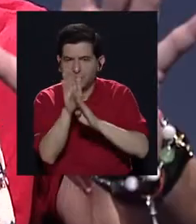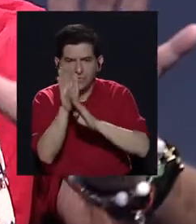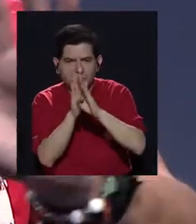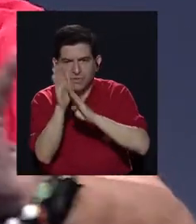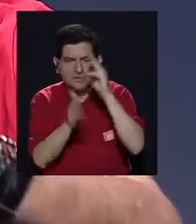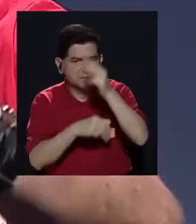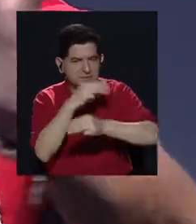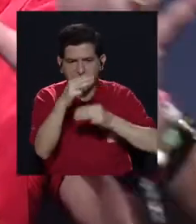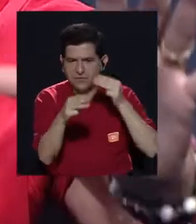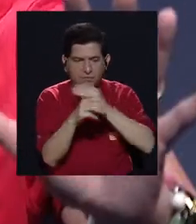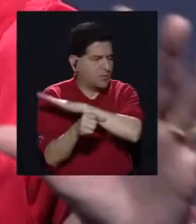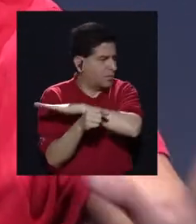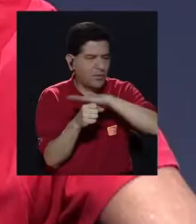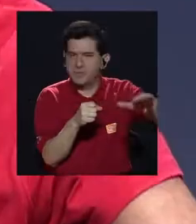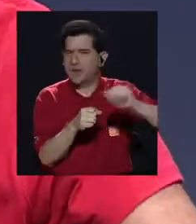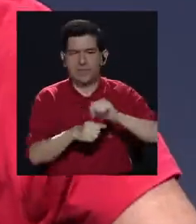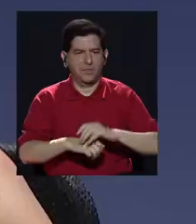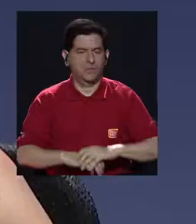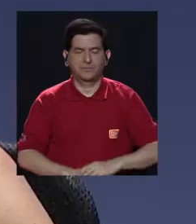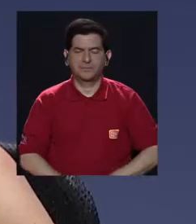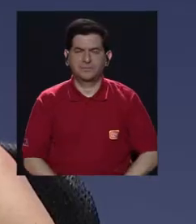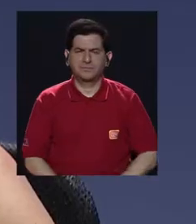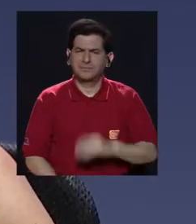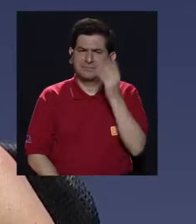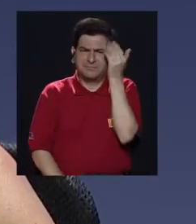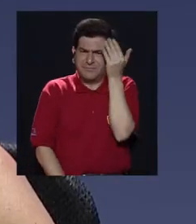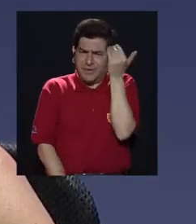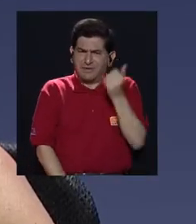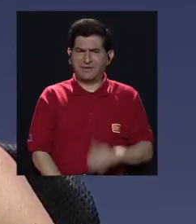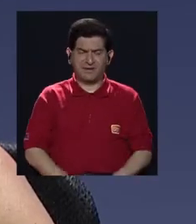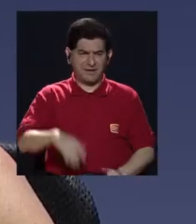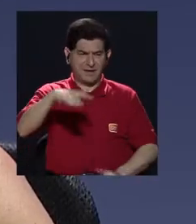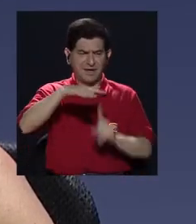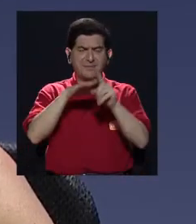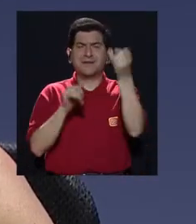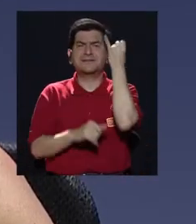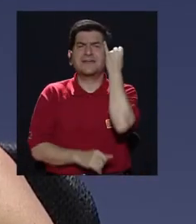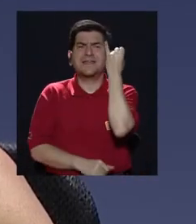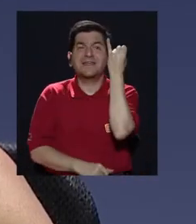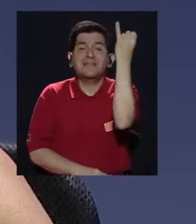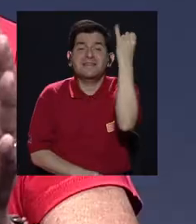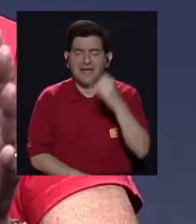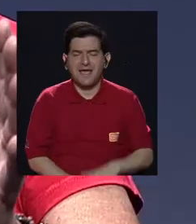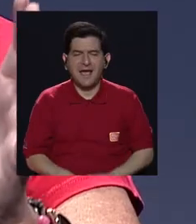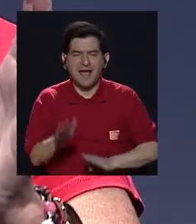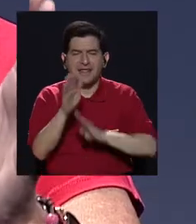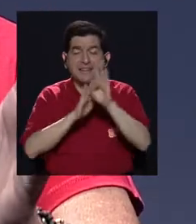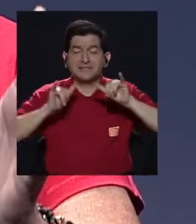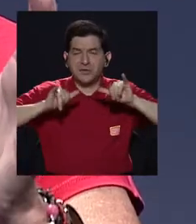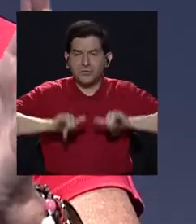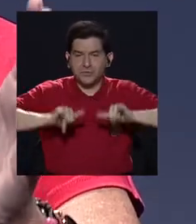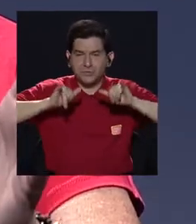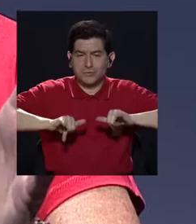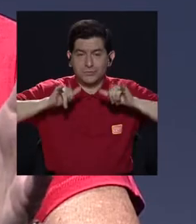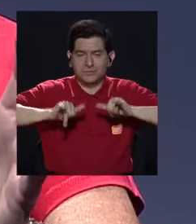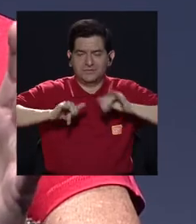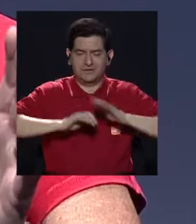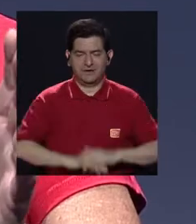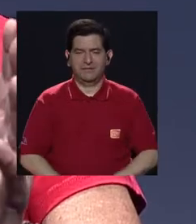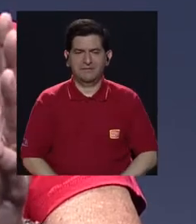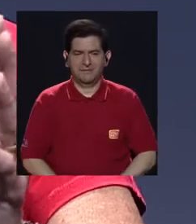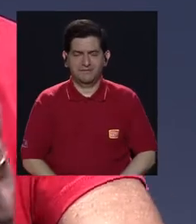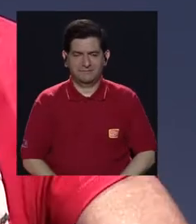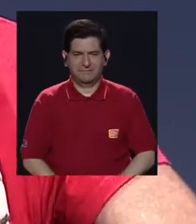desarrollo en el mundo totalmente porque al aparecer el concepto de desarrollo sostenible